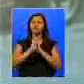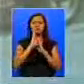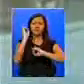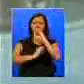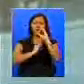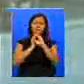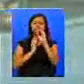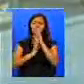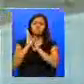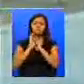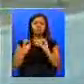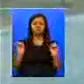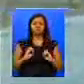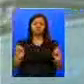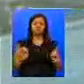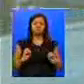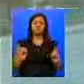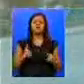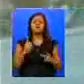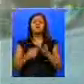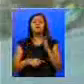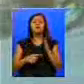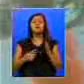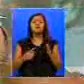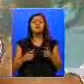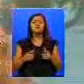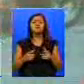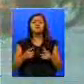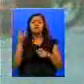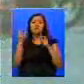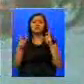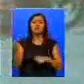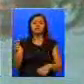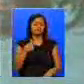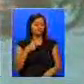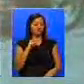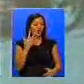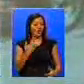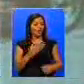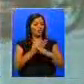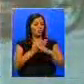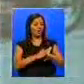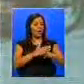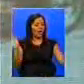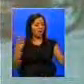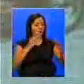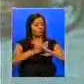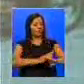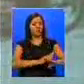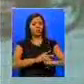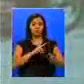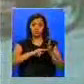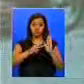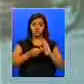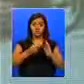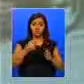derecho internacional, justificación alguna que no sea la soberbia y la prepotencia, y pretenden hacer percibir como que Cuba no tiene tecnología. Yo